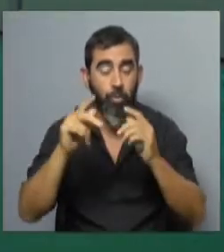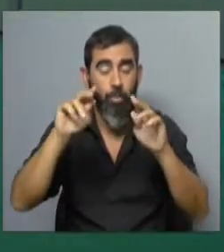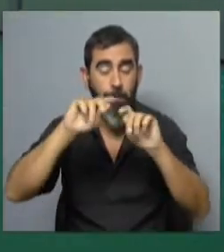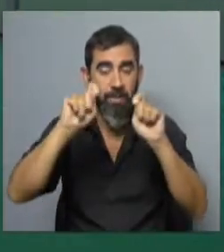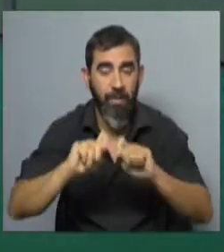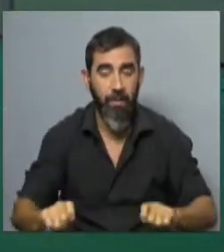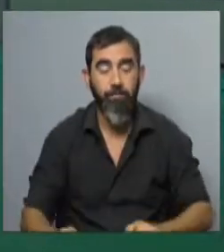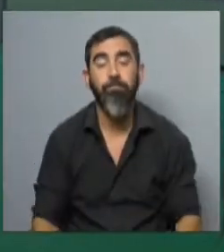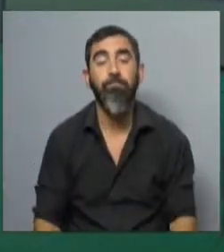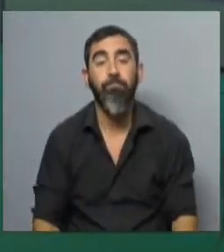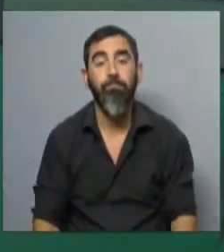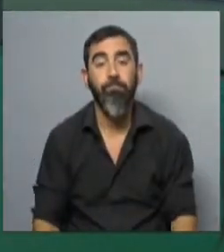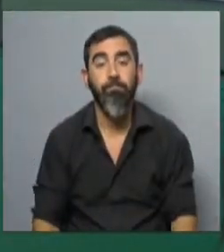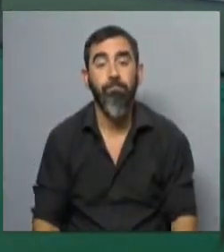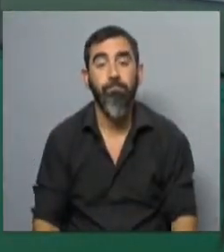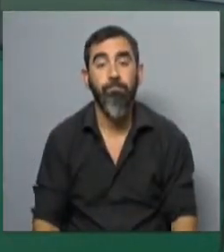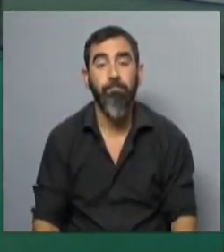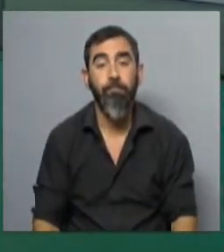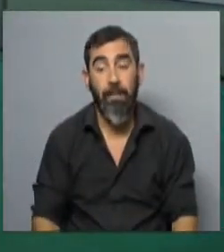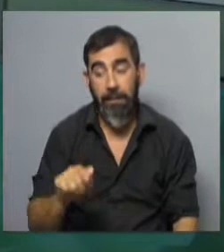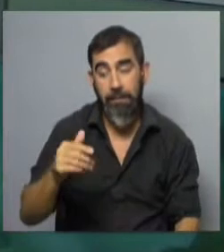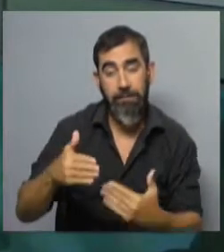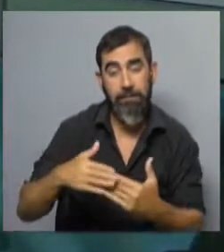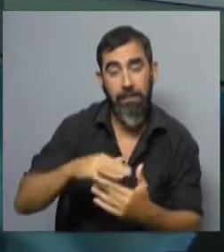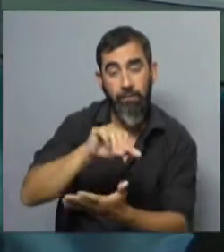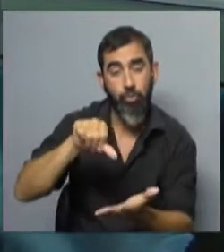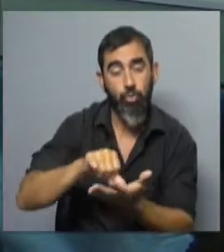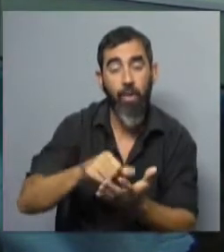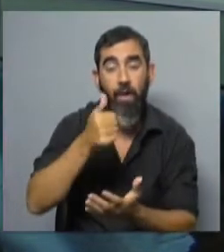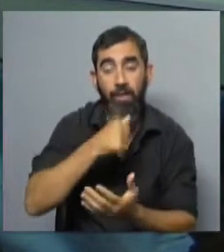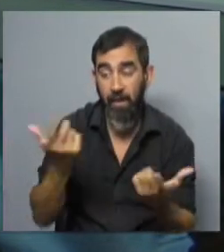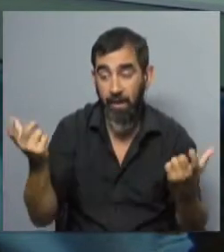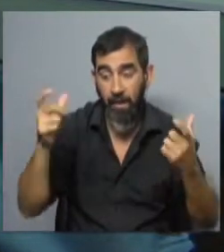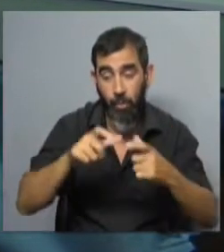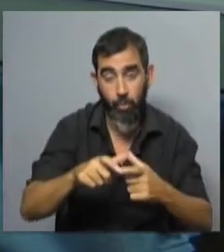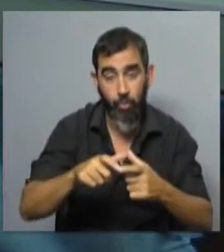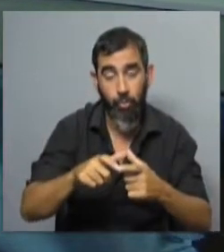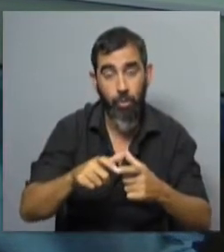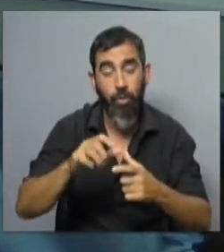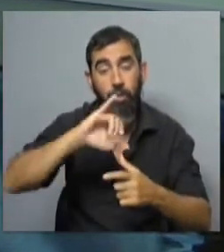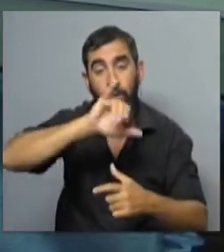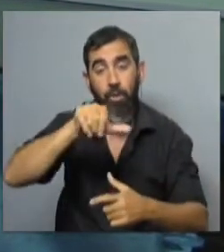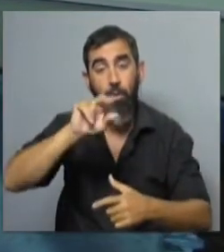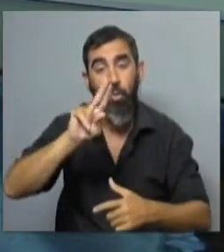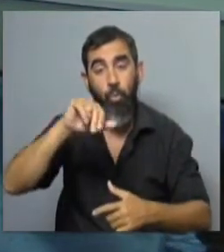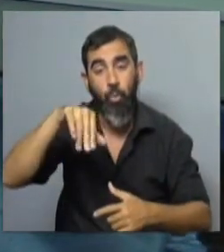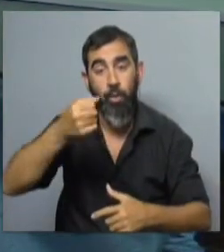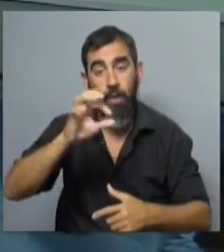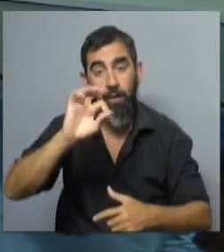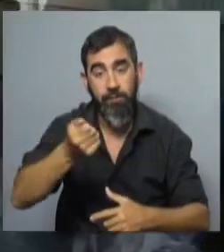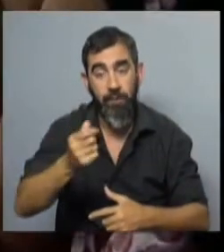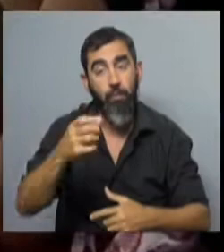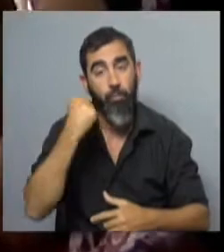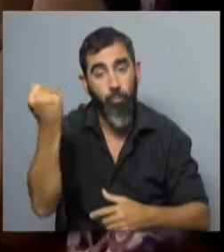Muchas gracias, Eduardo. Nosotros les contamos que allí cerquita, en la Ciudad Vieja, hay una reunión a esta hora, es en la Junasa, es muy importante porque allí